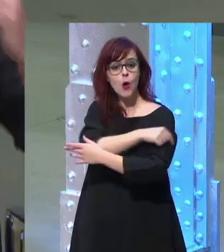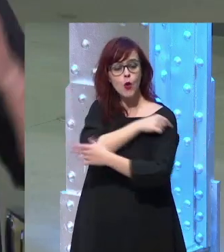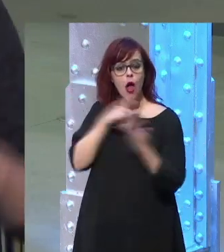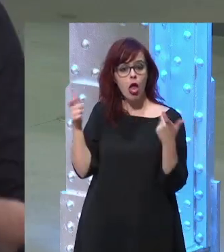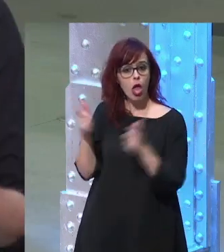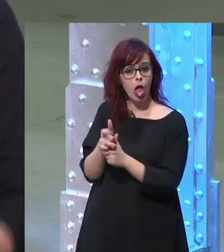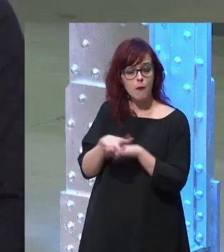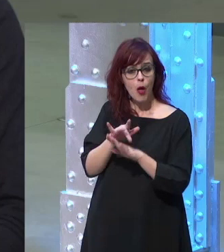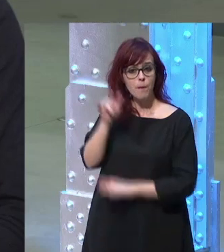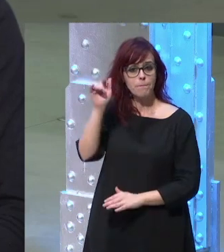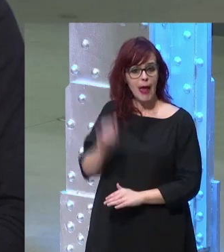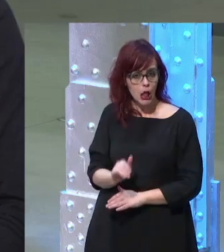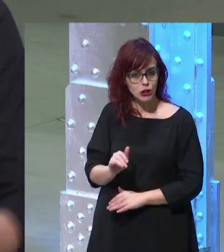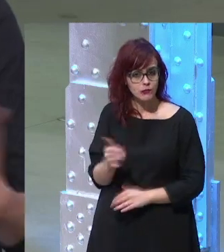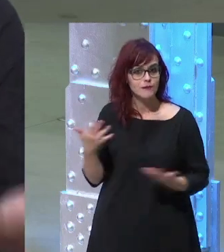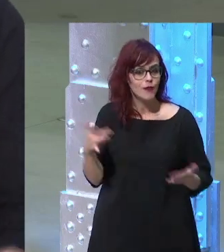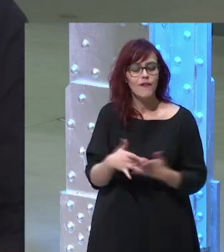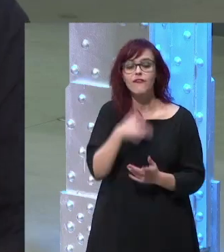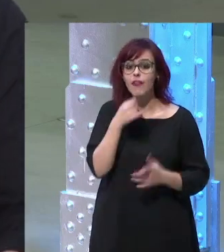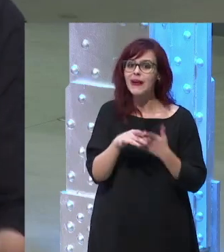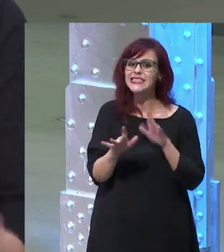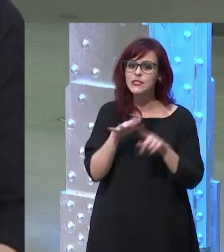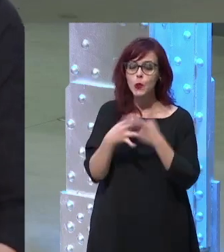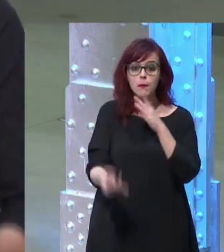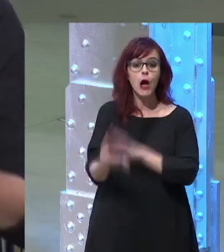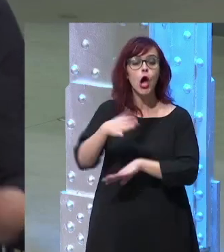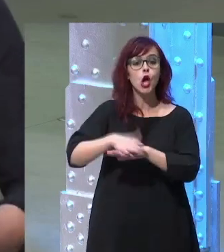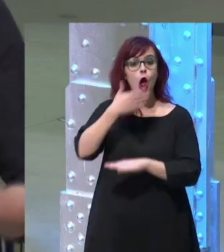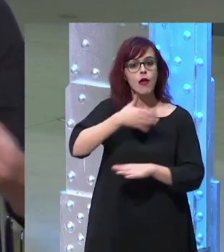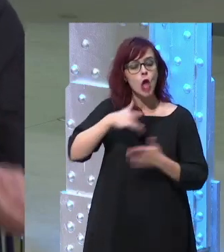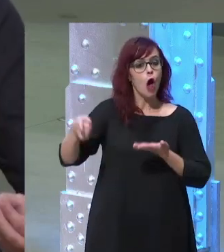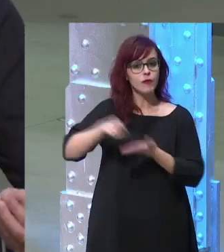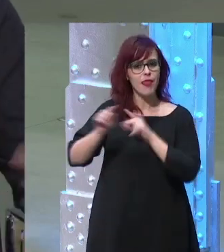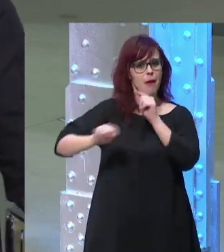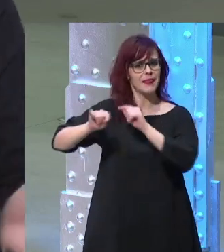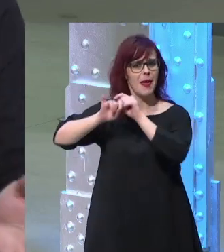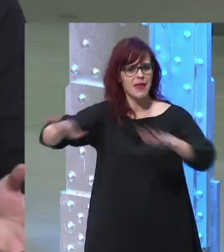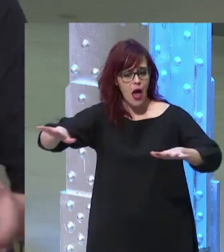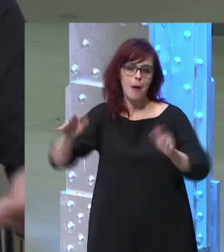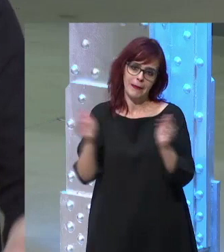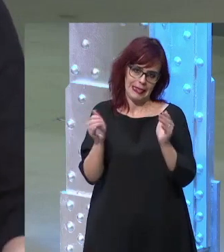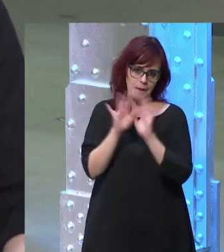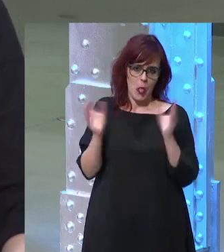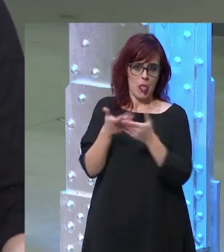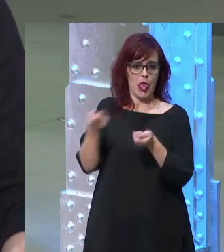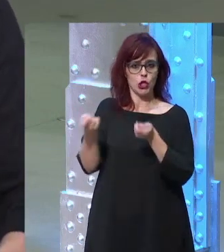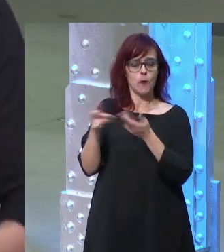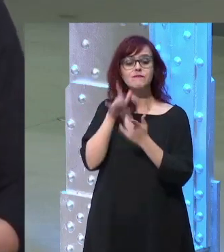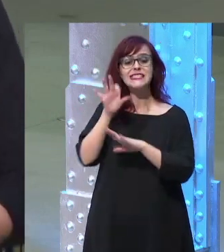vacunación esté sensiblemente por debajo. Y ya se han dado casos de colegios donde ha habido epidemias pequeñitas de